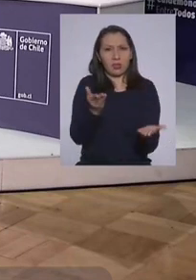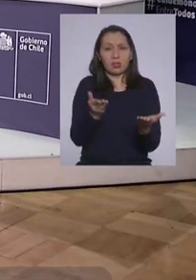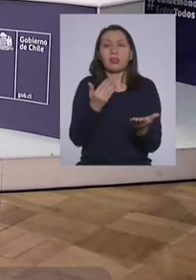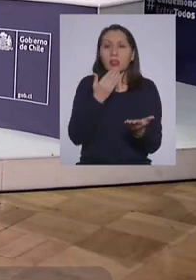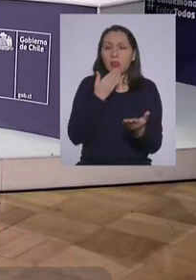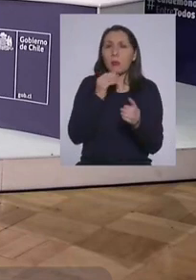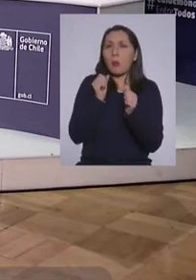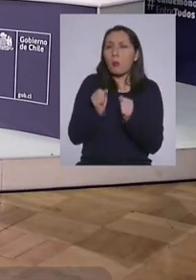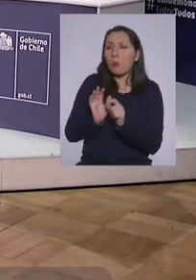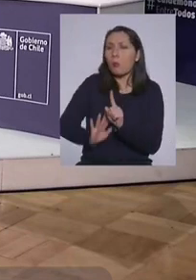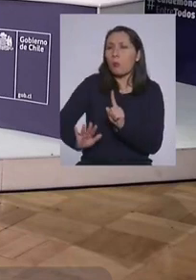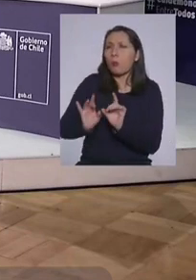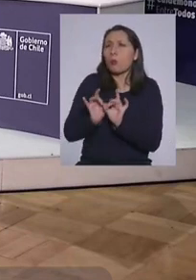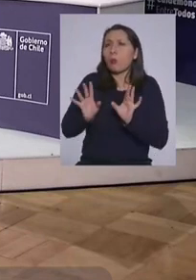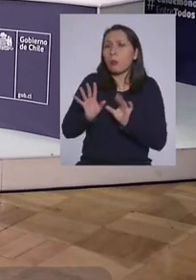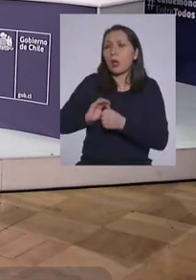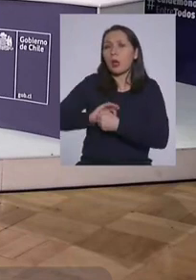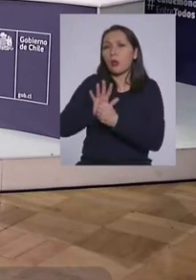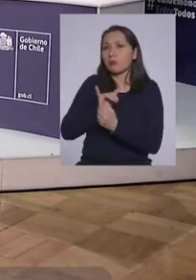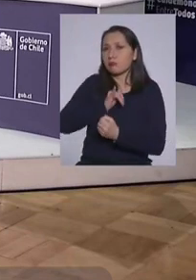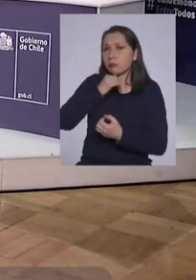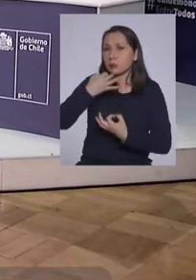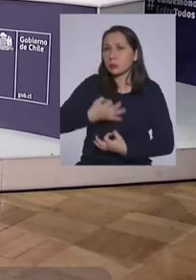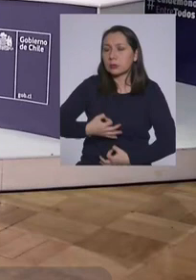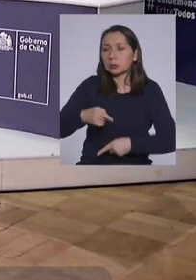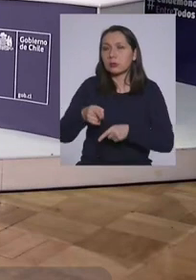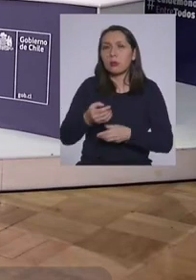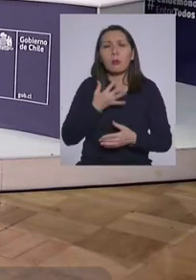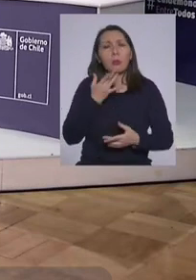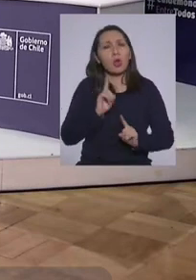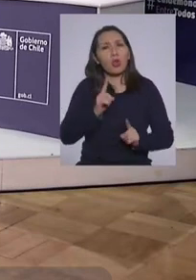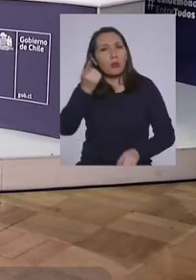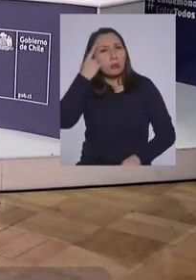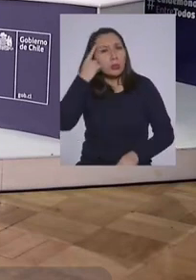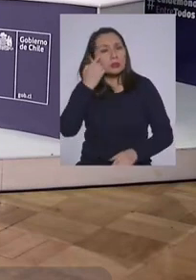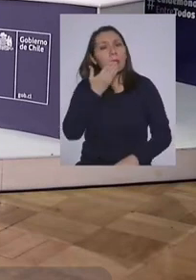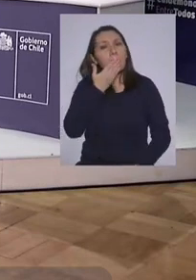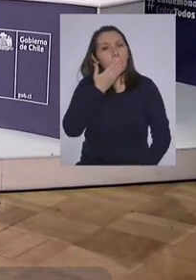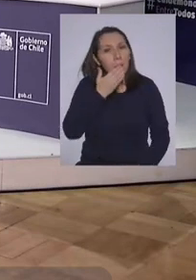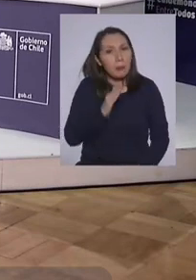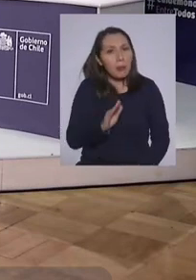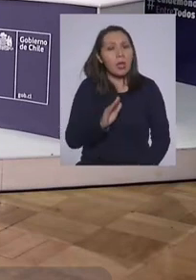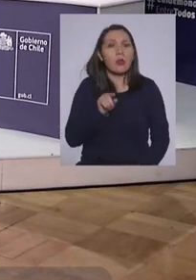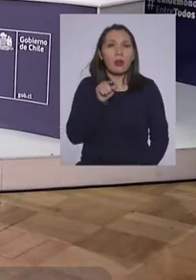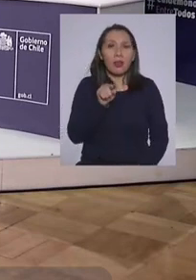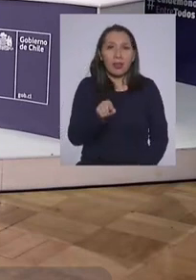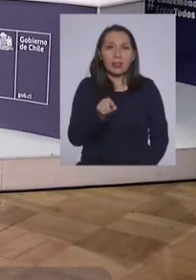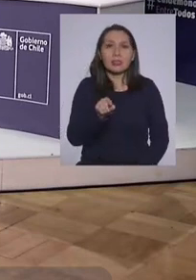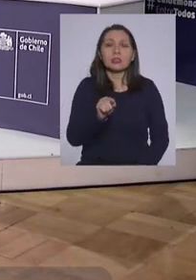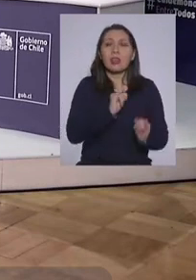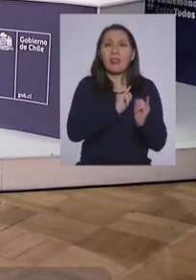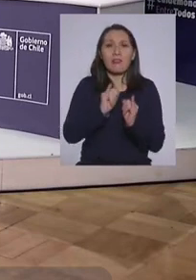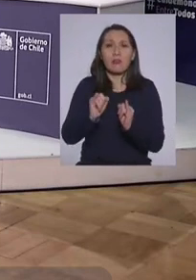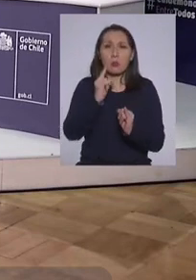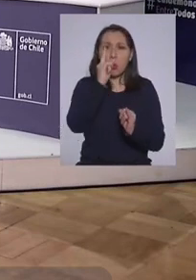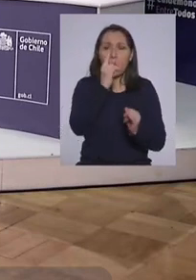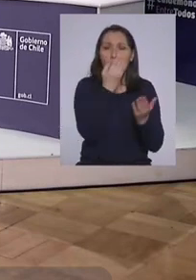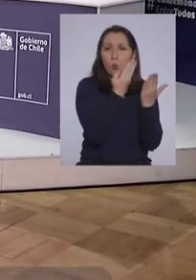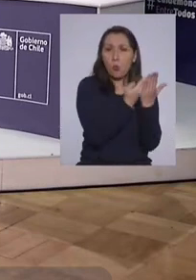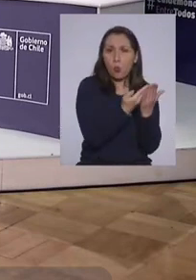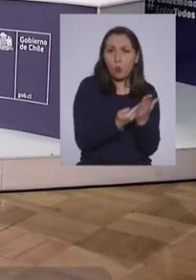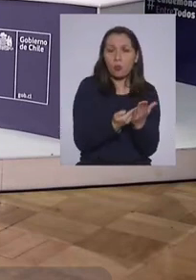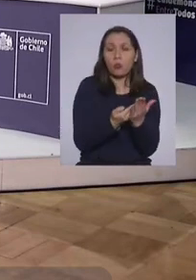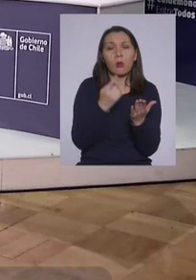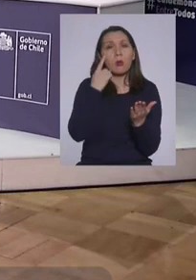casos probables. ¿Por qué aún no se ha pensado en tomar en consideración este informe